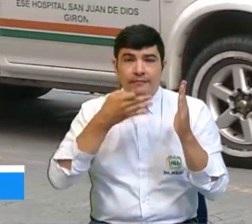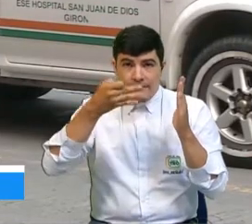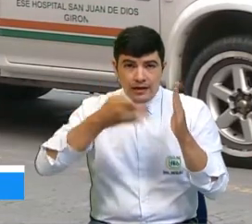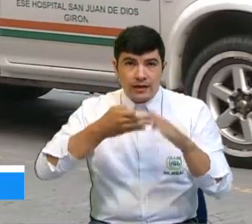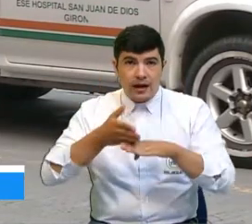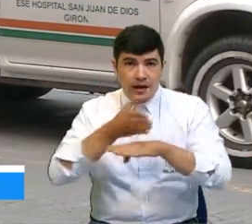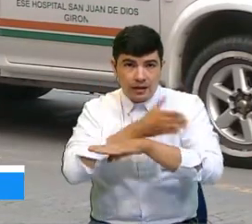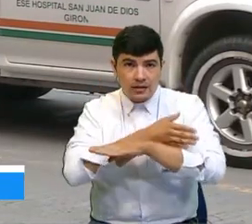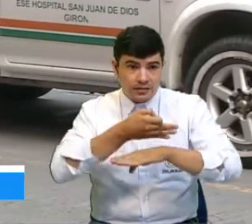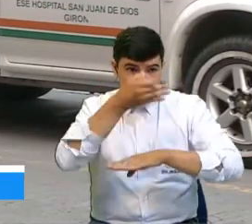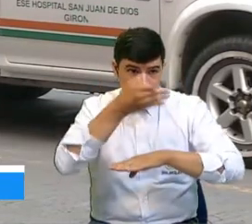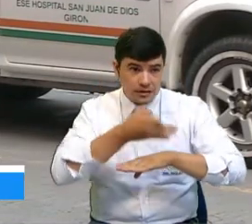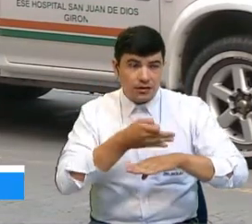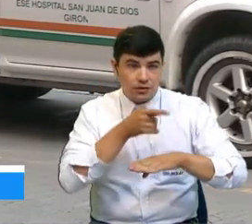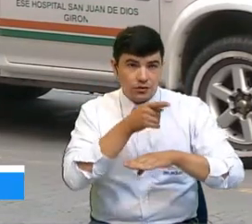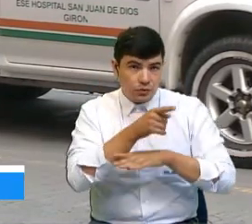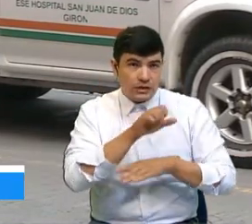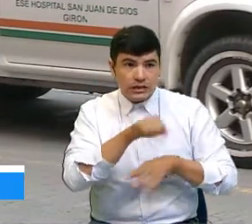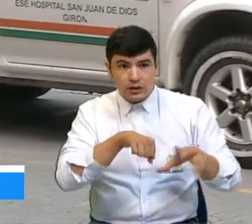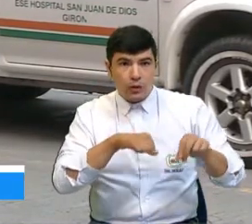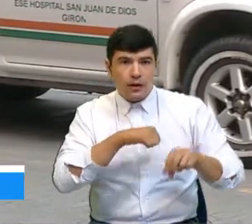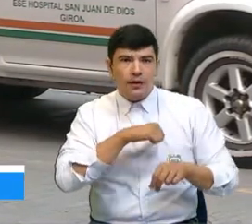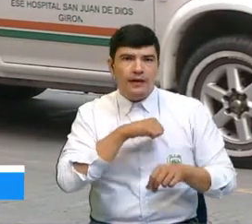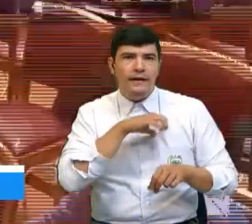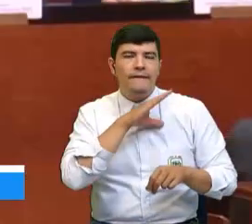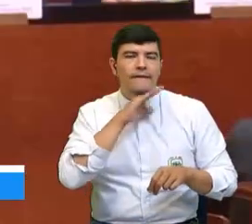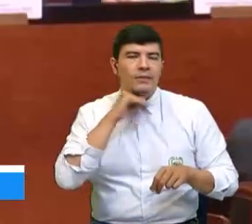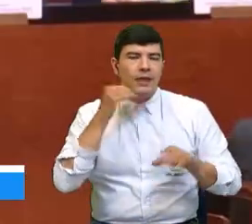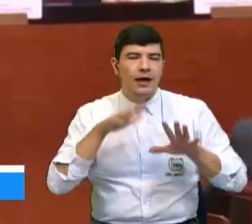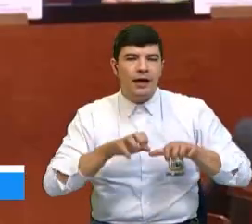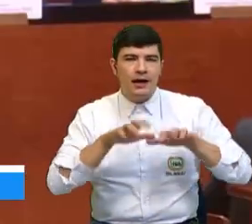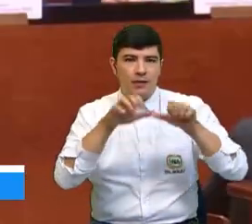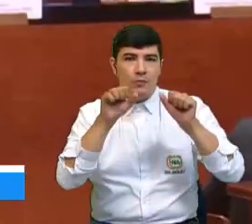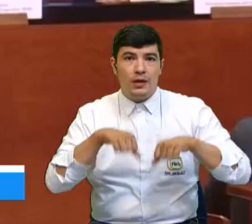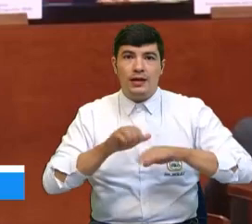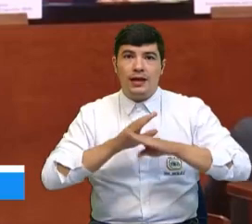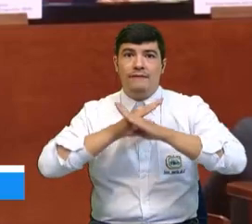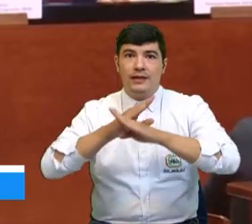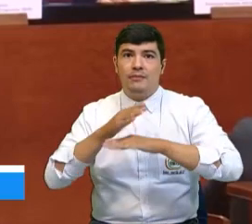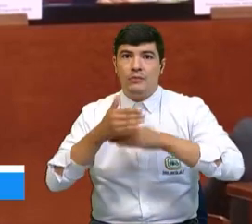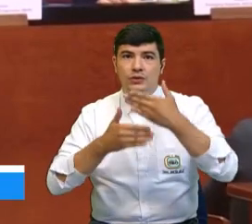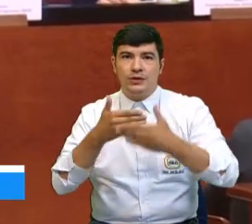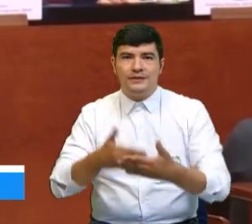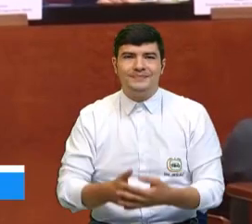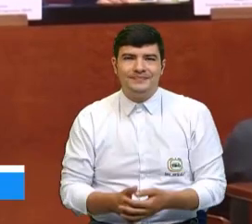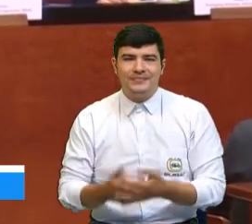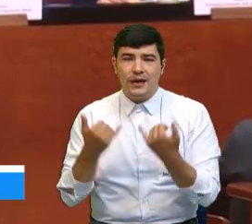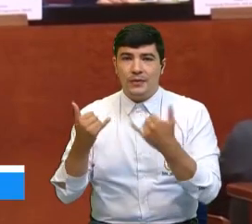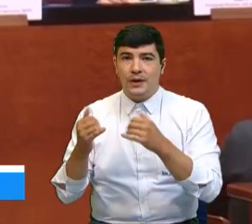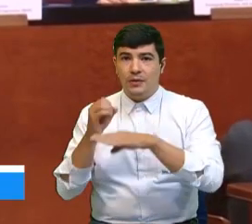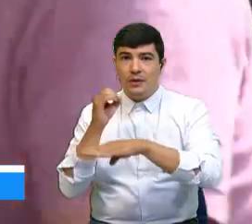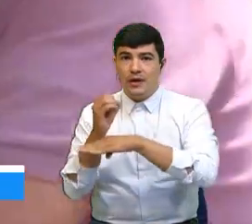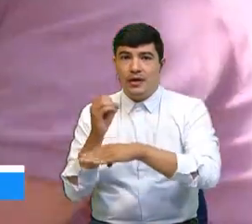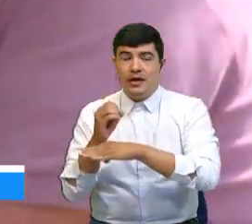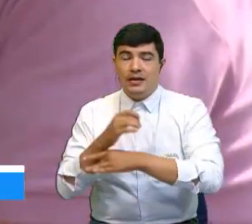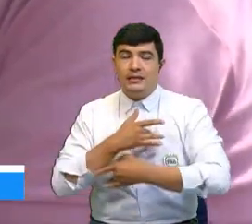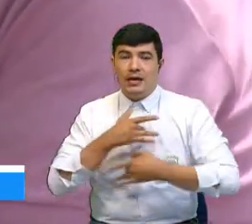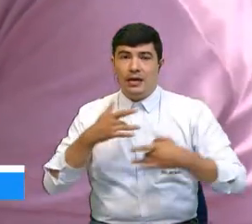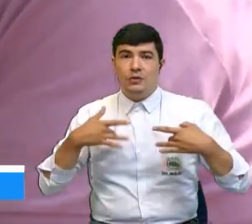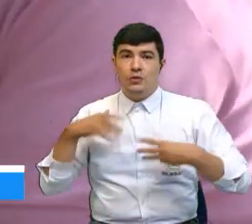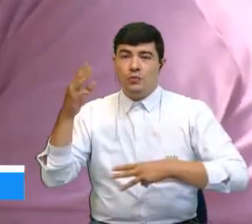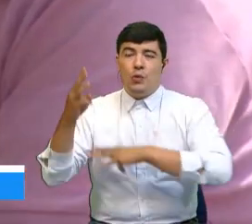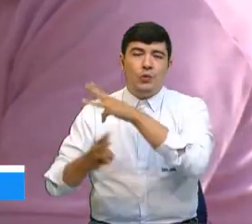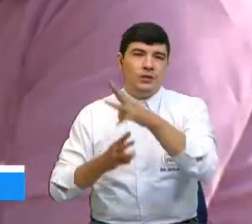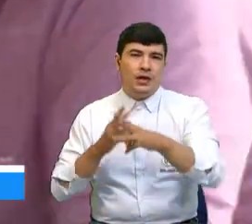para prevenir esta enfermedad en el departamento según la organización mundial de la salud una de